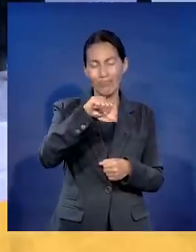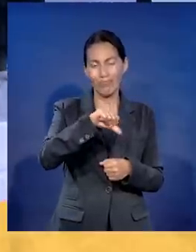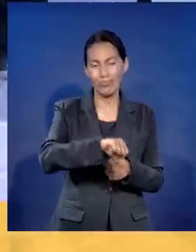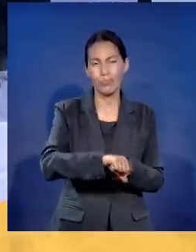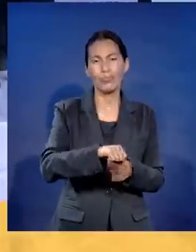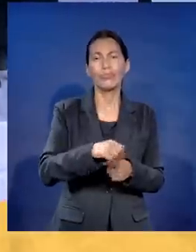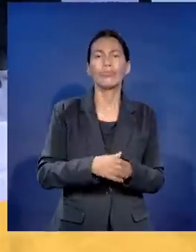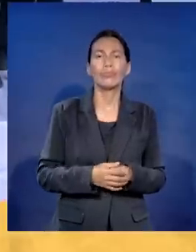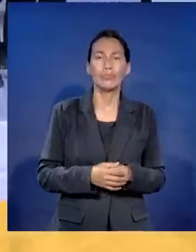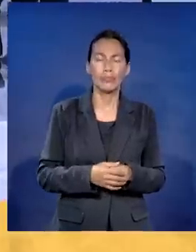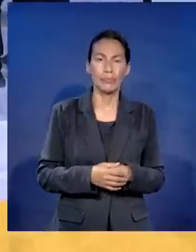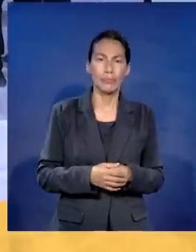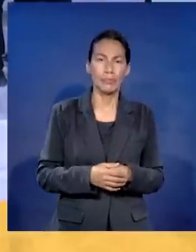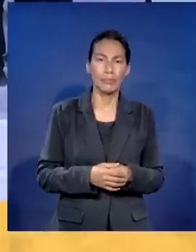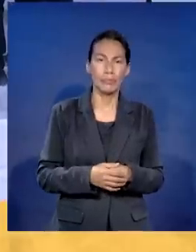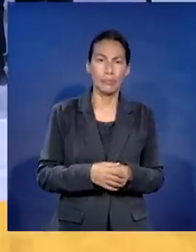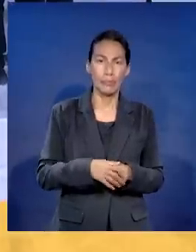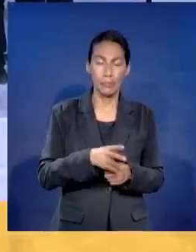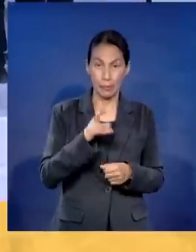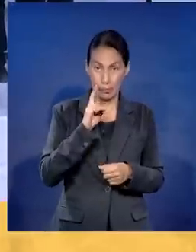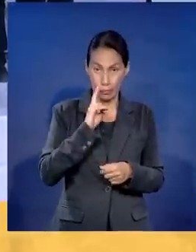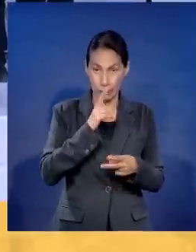Y esa es la tragedia